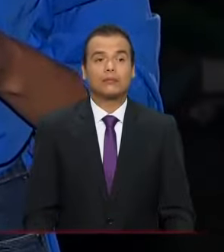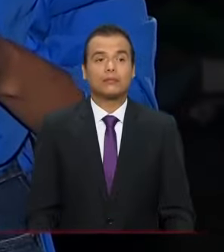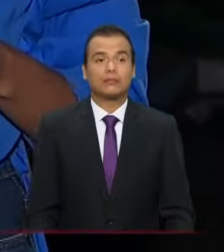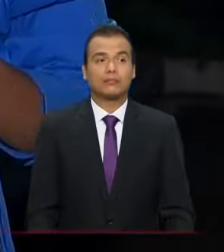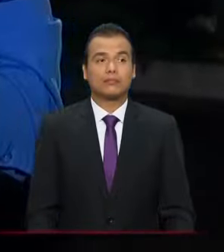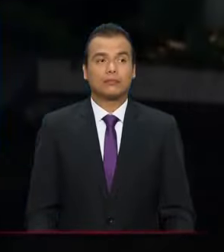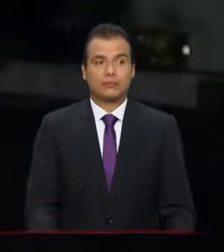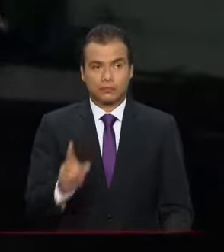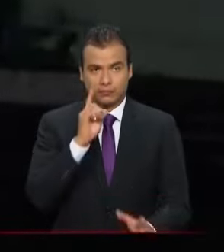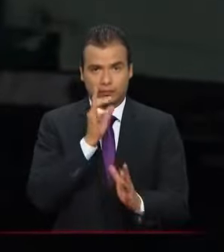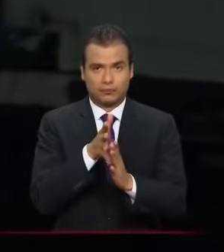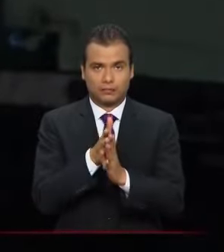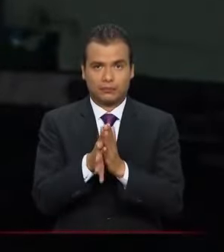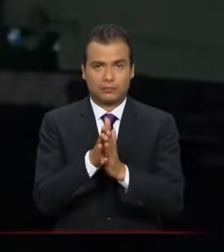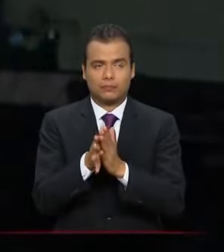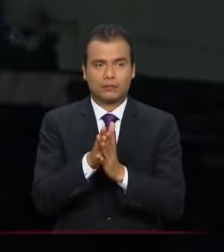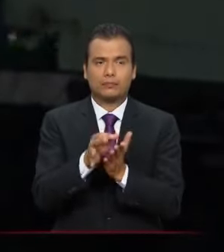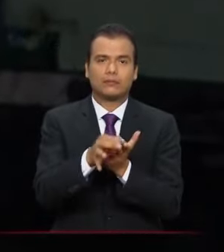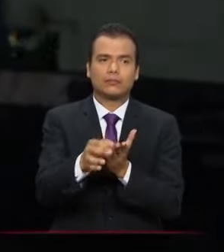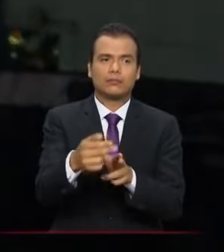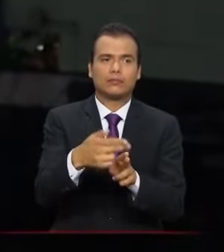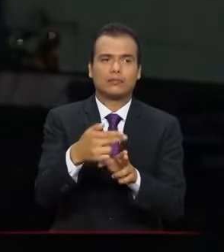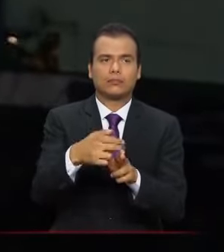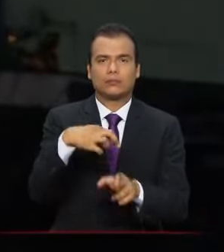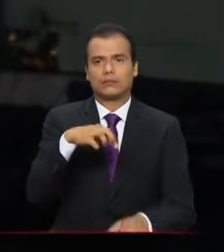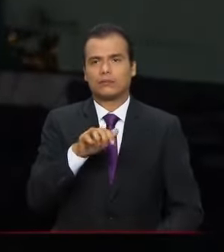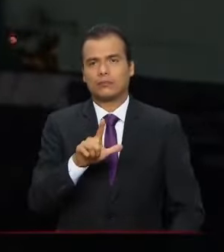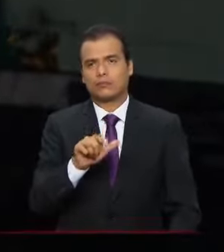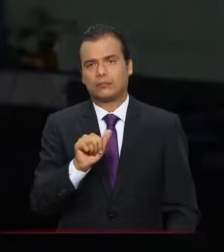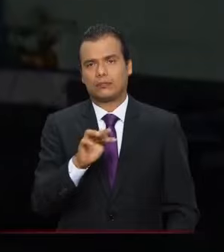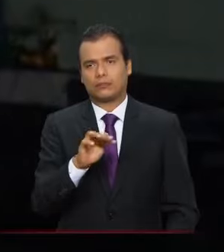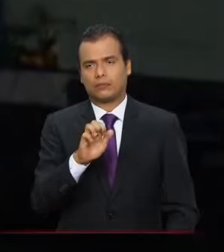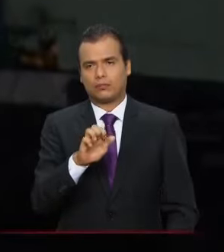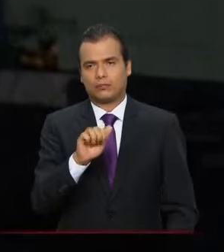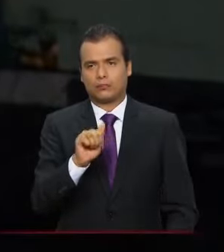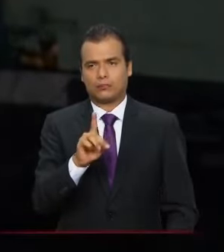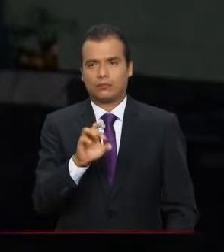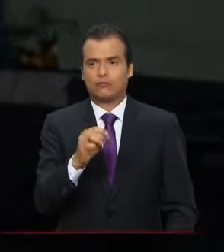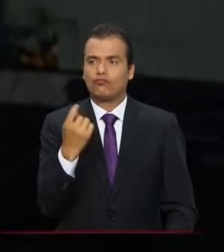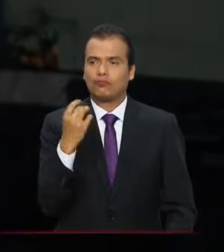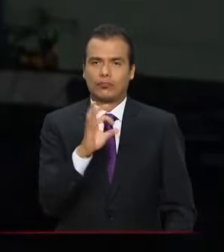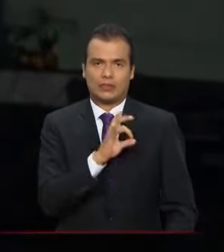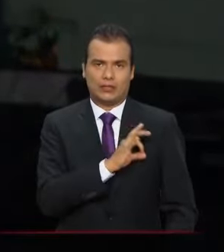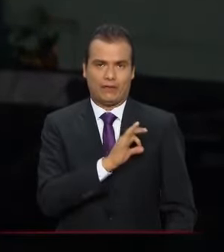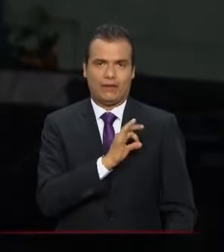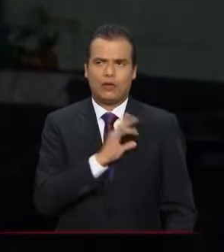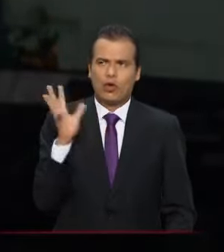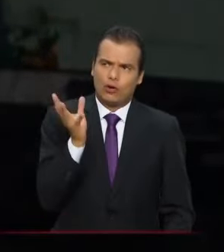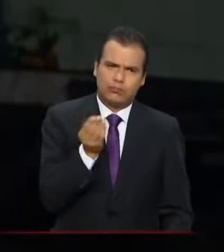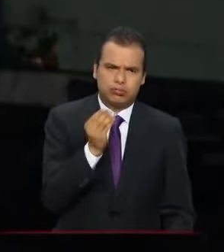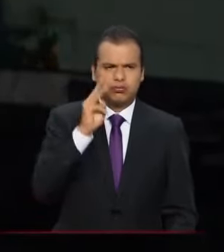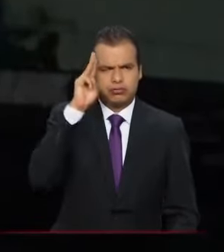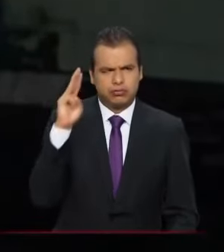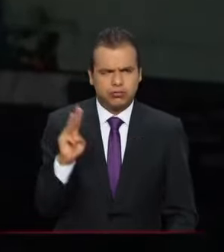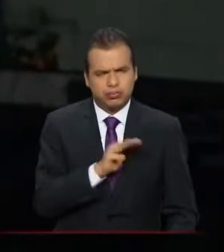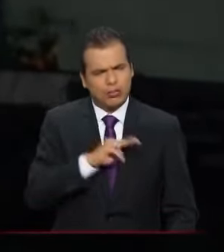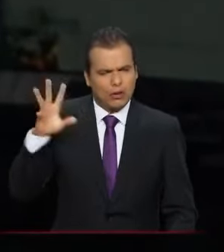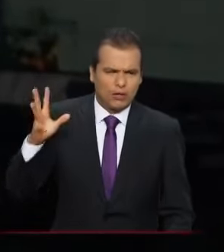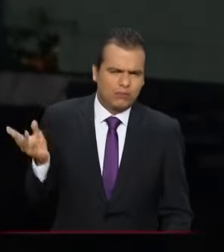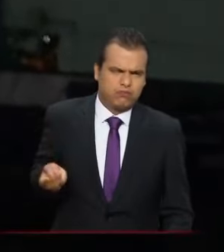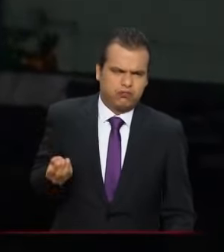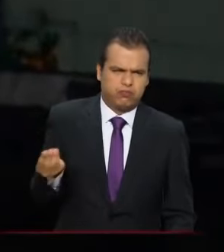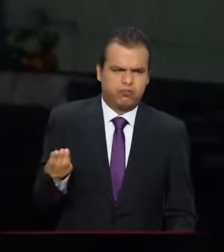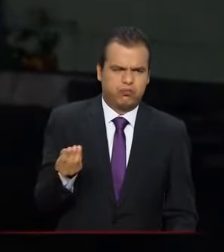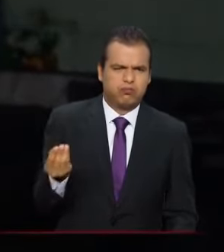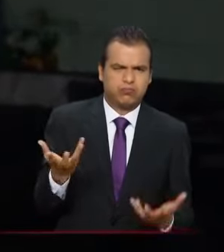Buenas noches, recordemos que la retoma de El Plateado inició este sábado con una intensa incursión militar. El objetivo de la